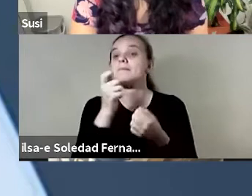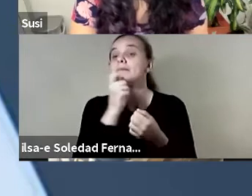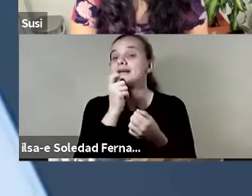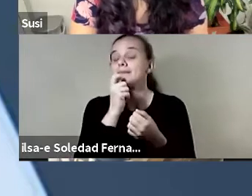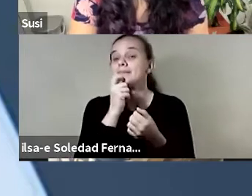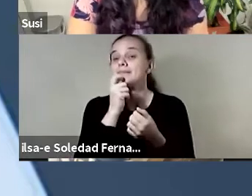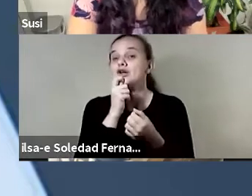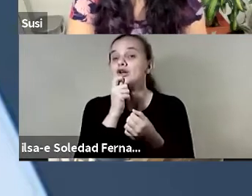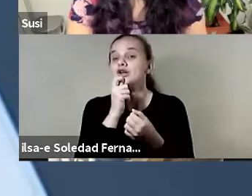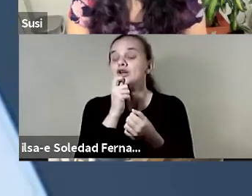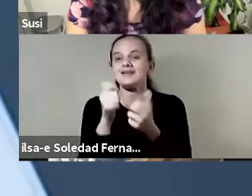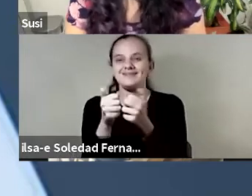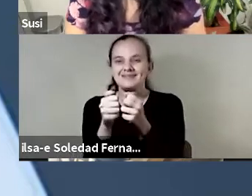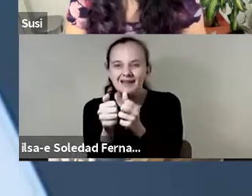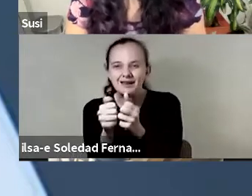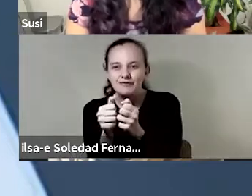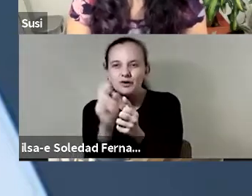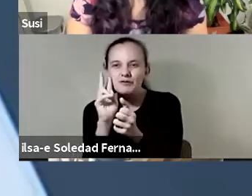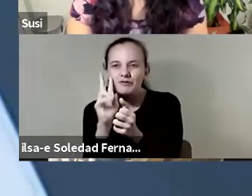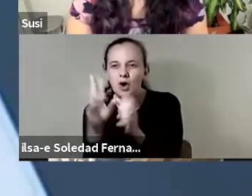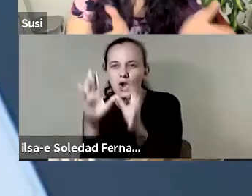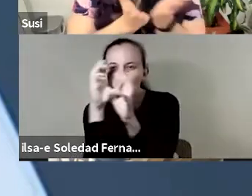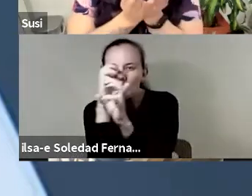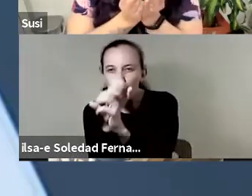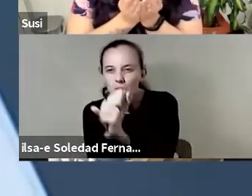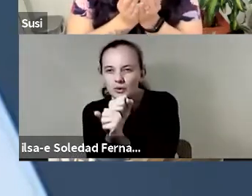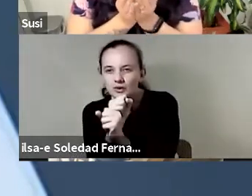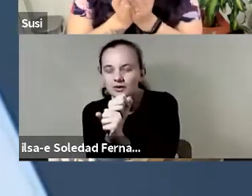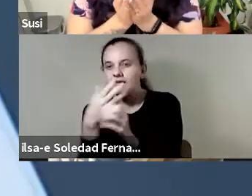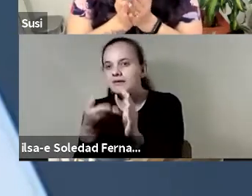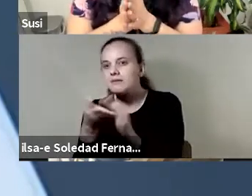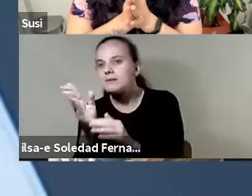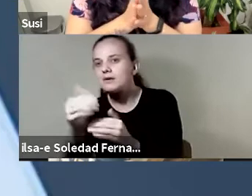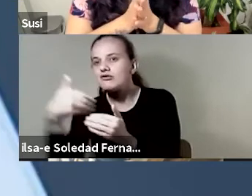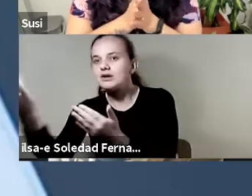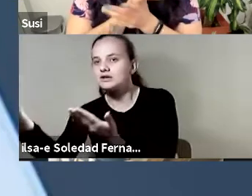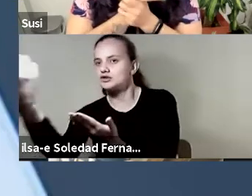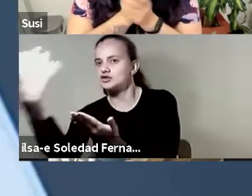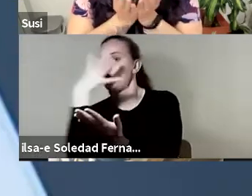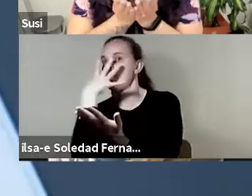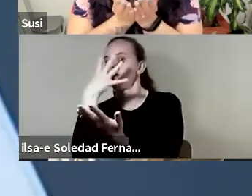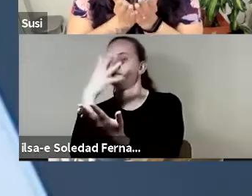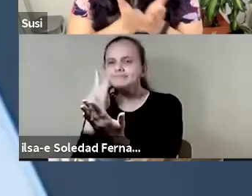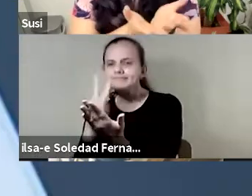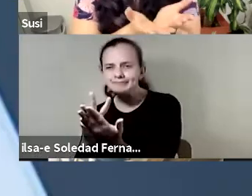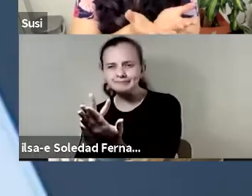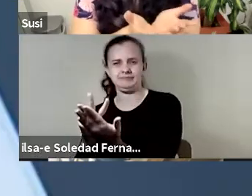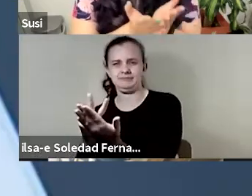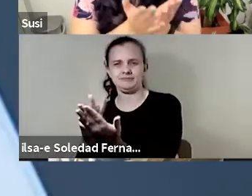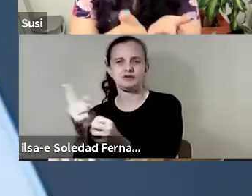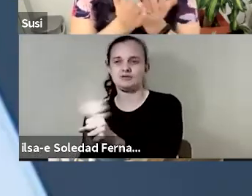Un caso de ceguera situacional al color sería cuando tenemos la pantalla oscurecida por un bajo nivel de batería